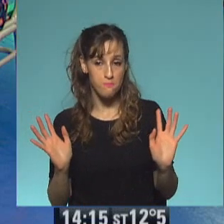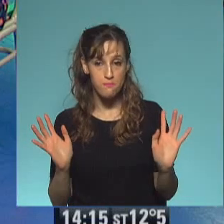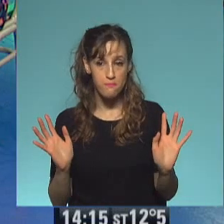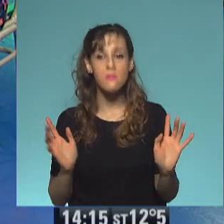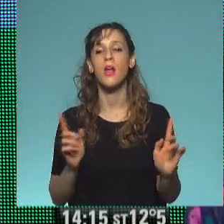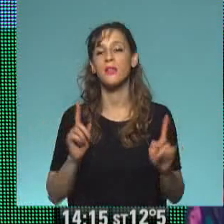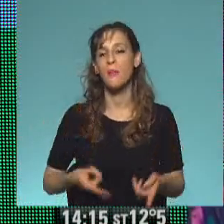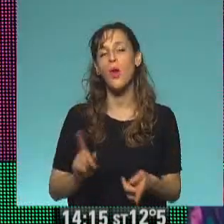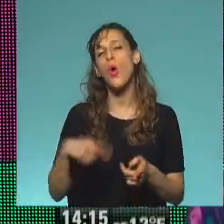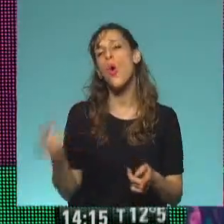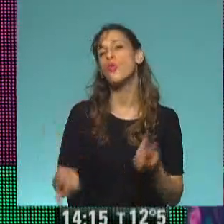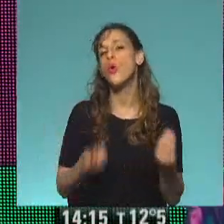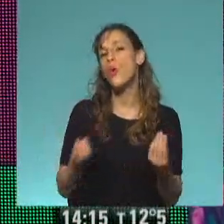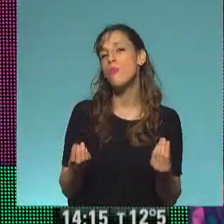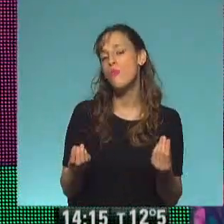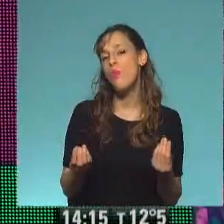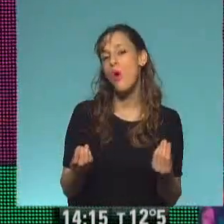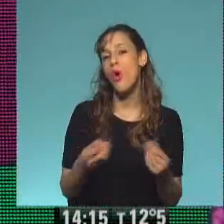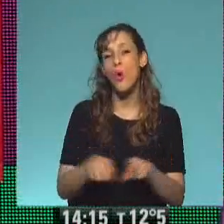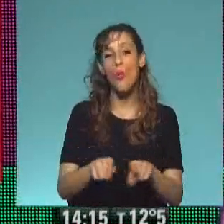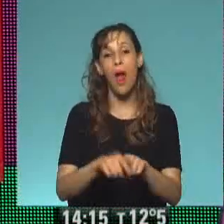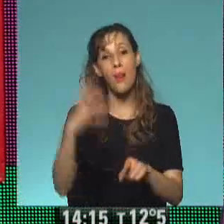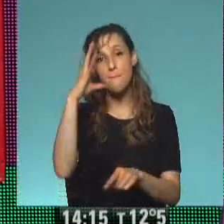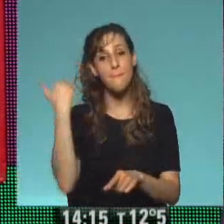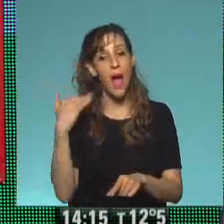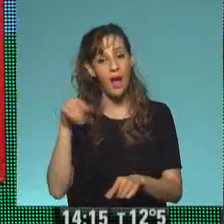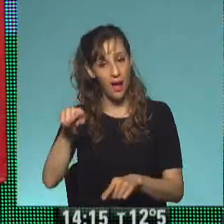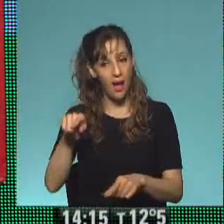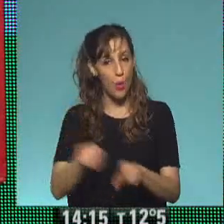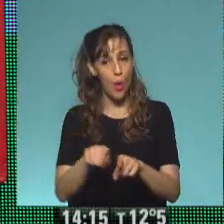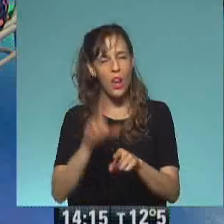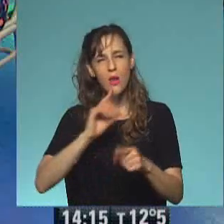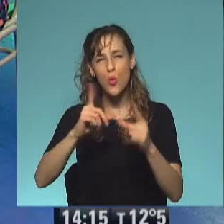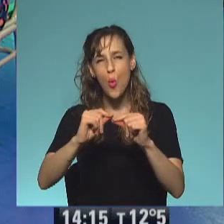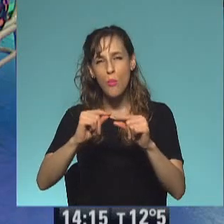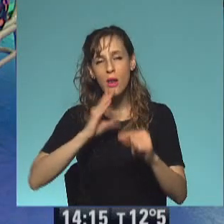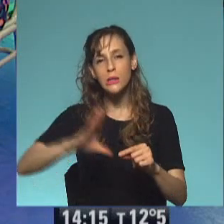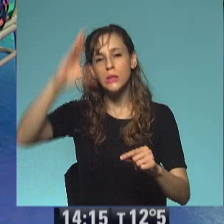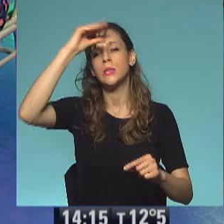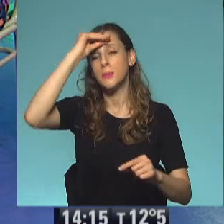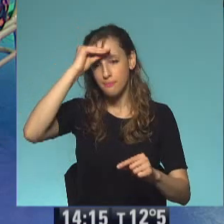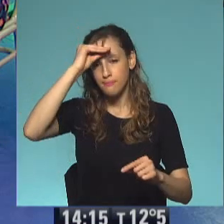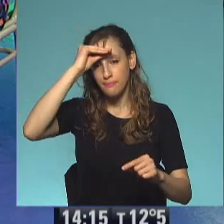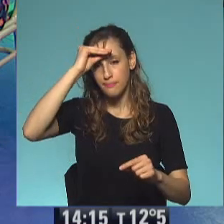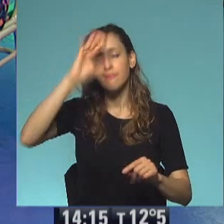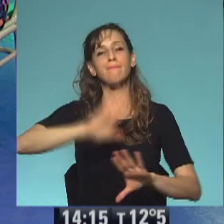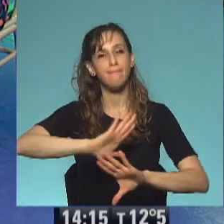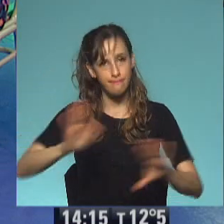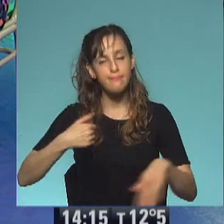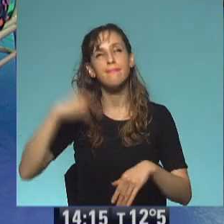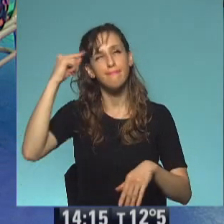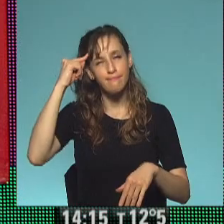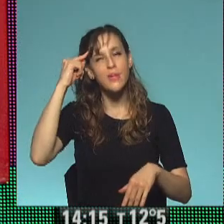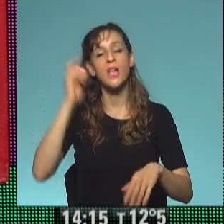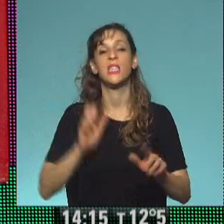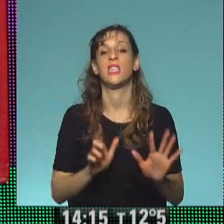ser que alguno lo haya hecho a la forma de maga. Del me guardo en la cabeza. ¿No? Contando. Y haya puesto